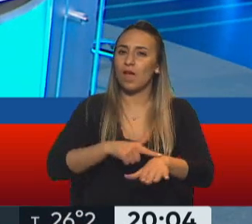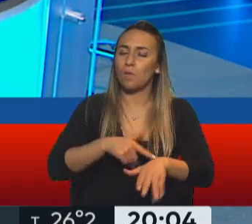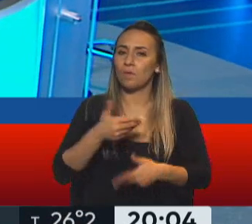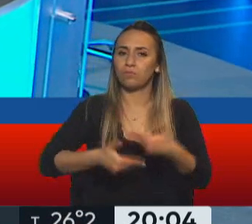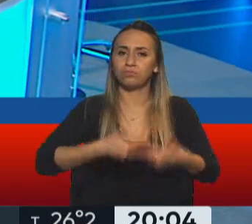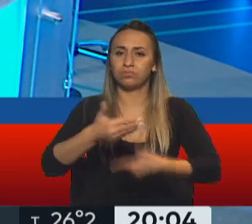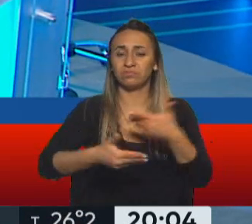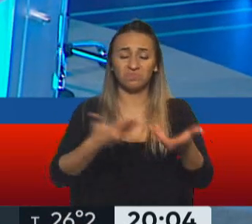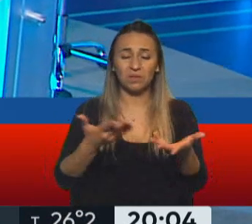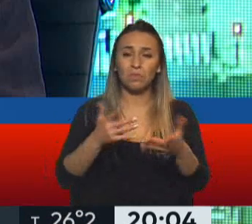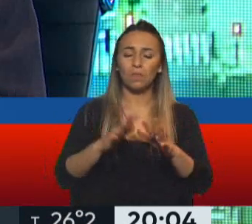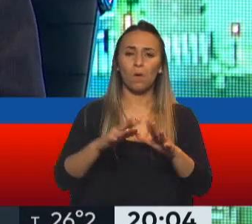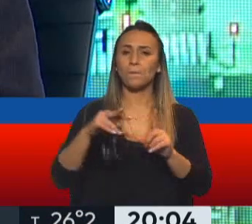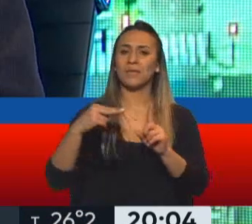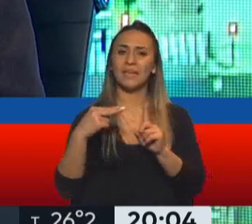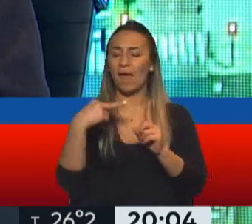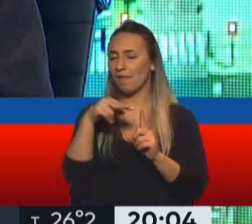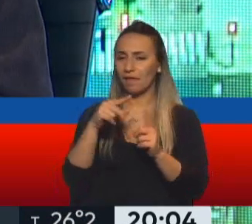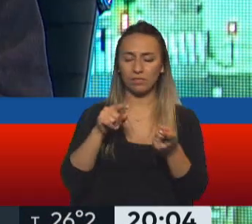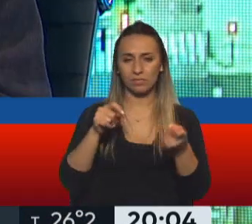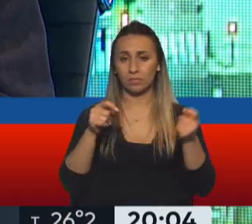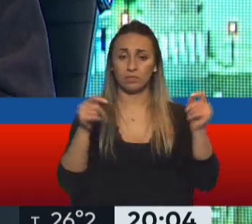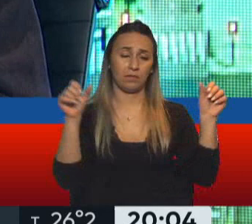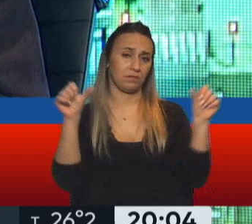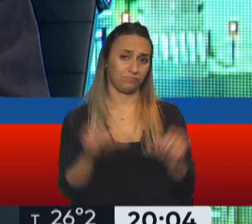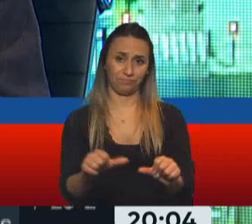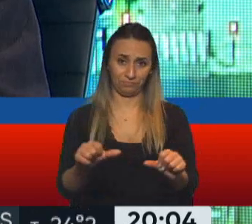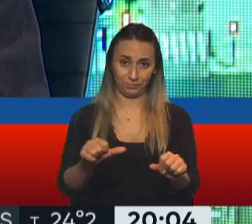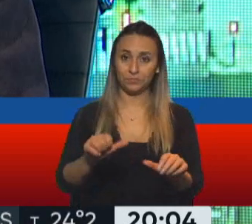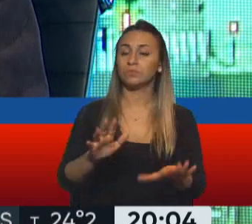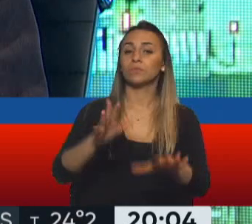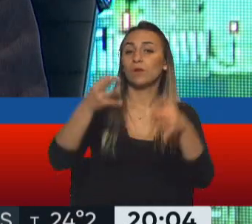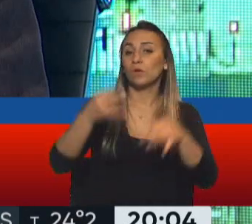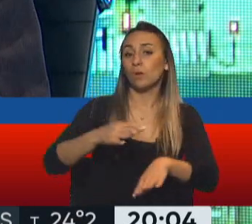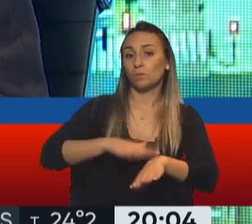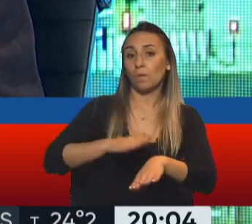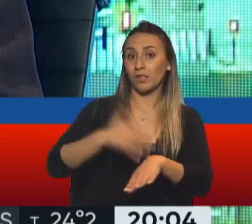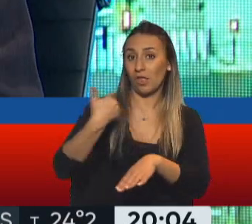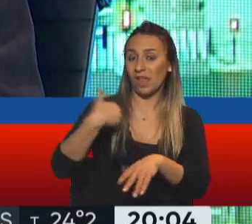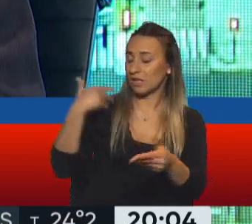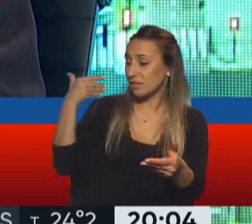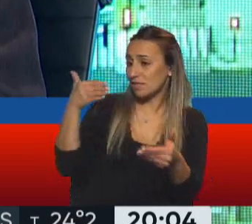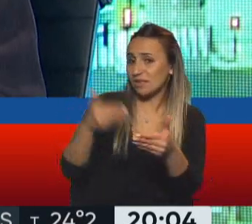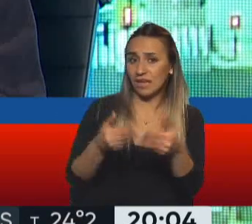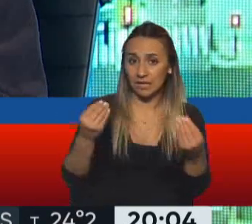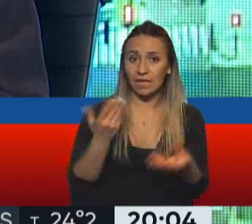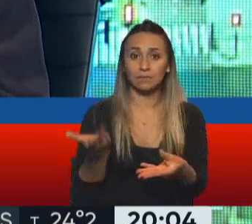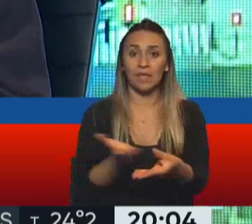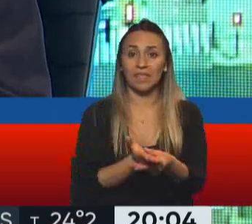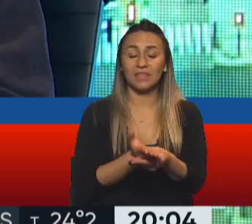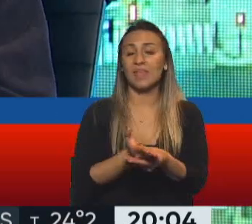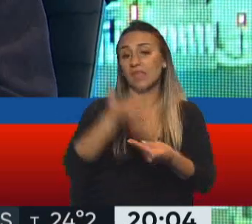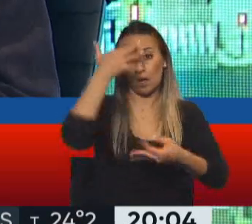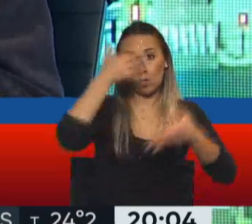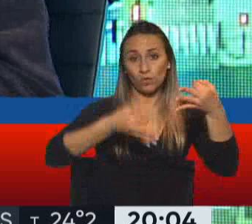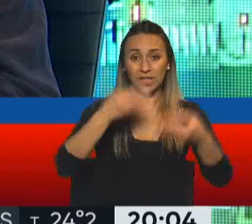como un tobogán, y me parece que lo que estamos asistiendo en los últimos tiempos en la Argentina es que los expedientes judiciales, que son